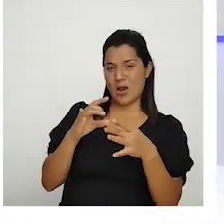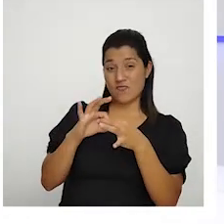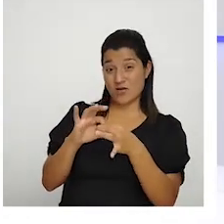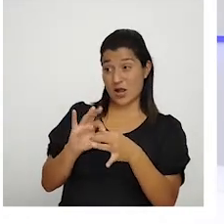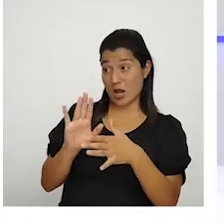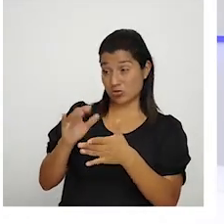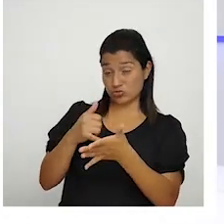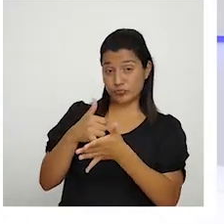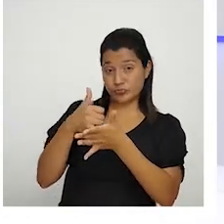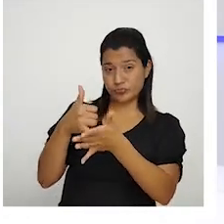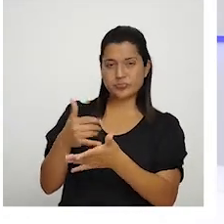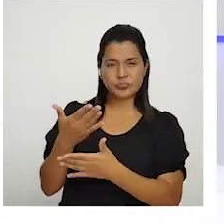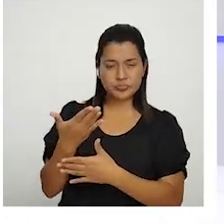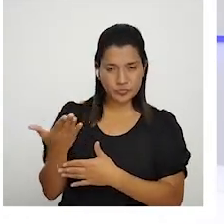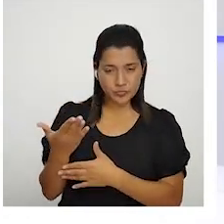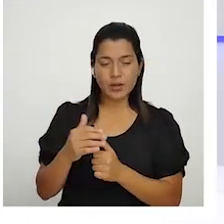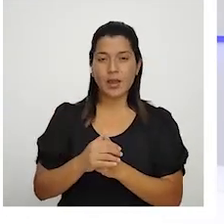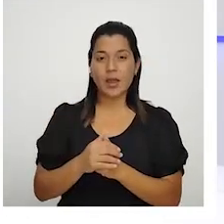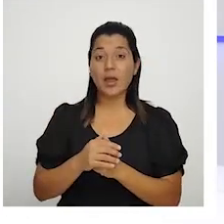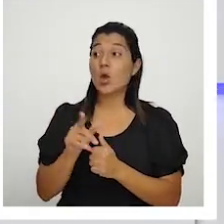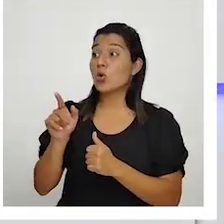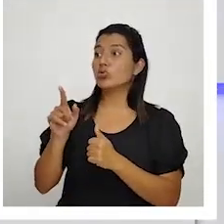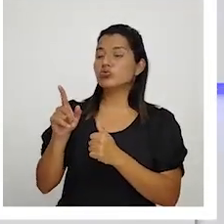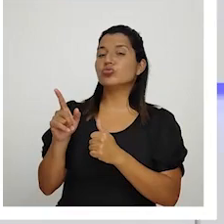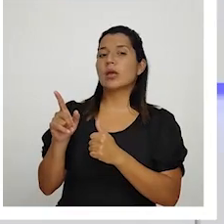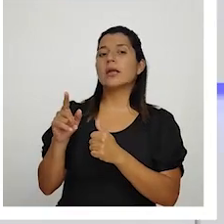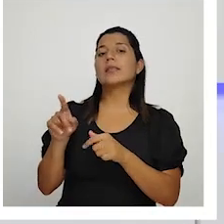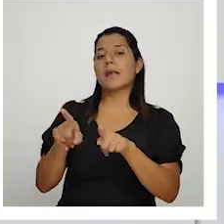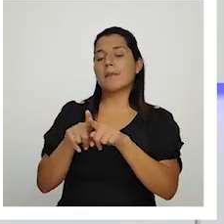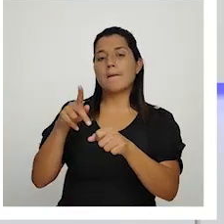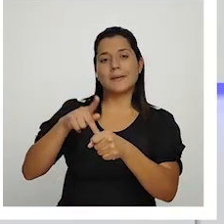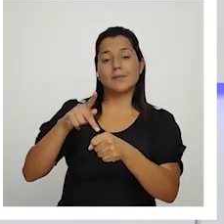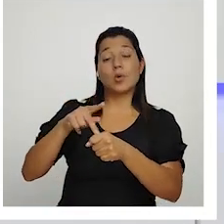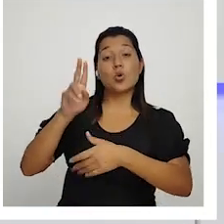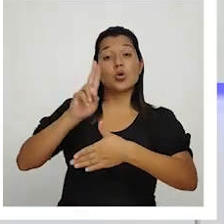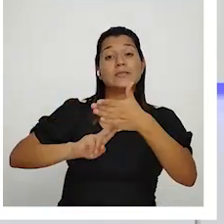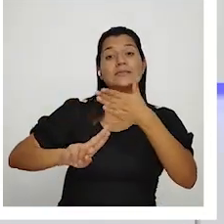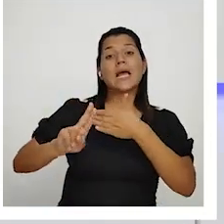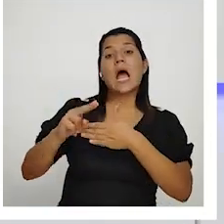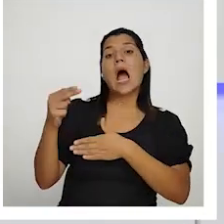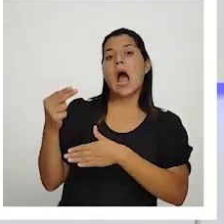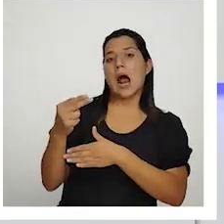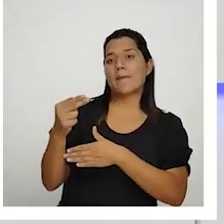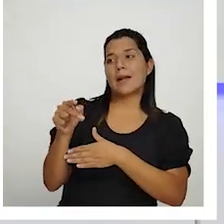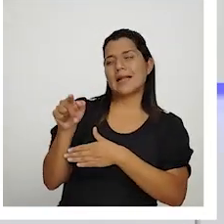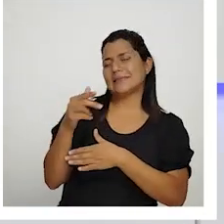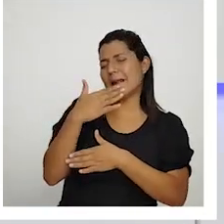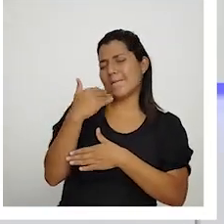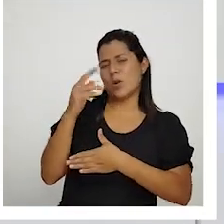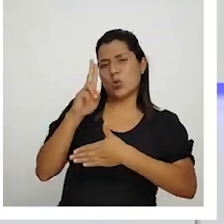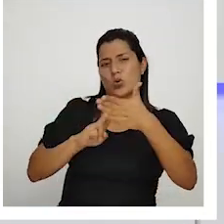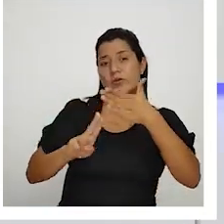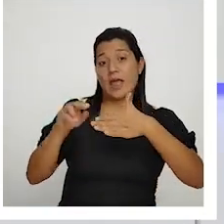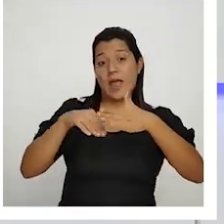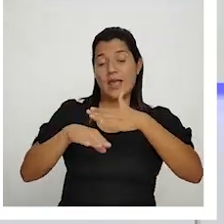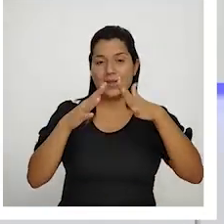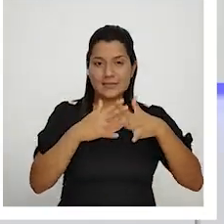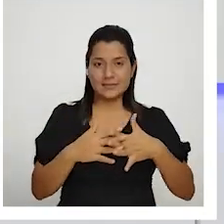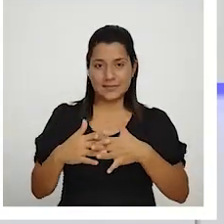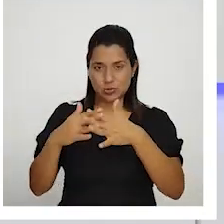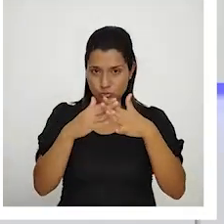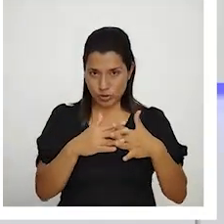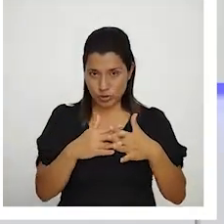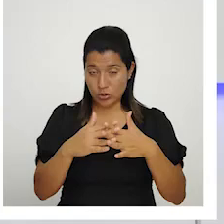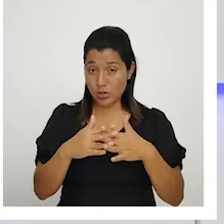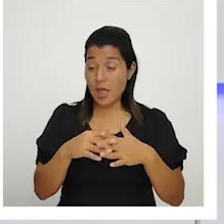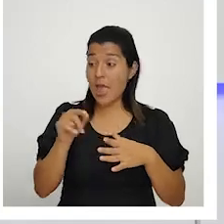tuvo Catherine es que, bueno, estuvo involucrada la Universidad de Harvard, ¿verdad? Entonces, es una de las mejores universidades de Estados Unidos. También